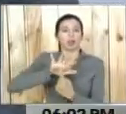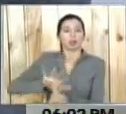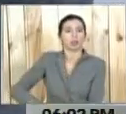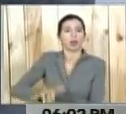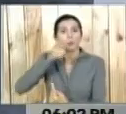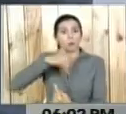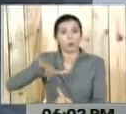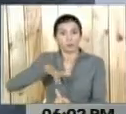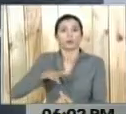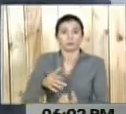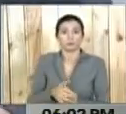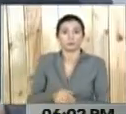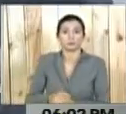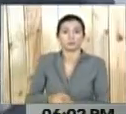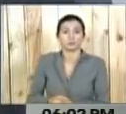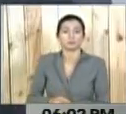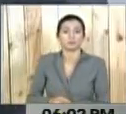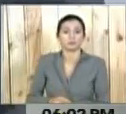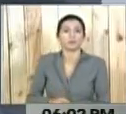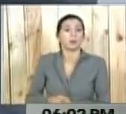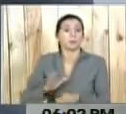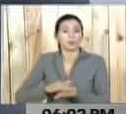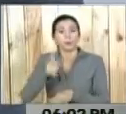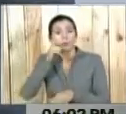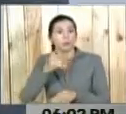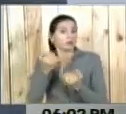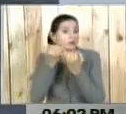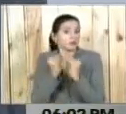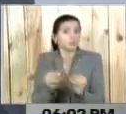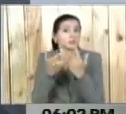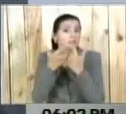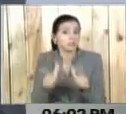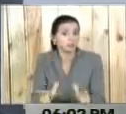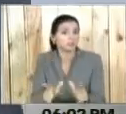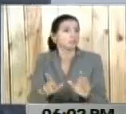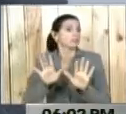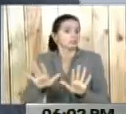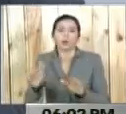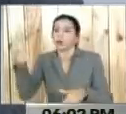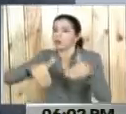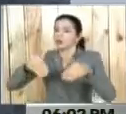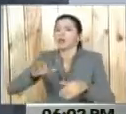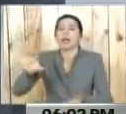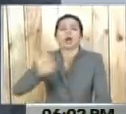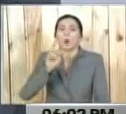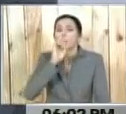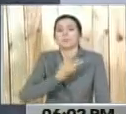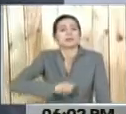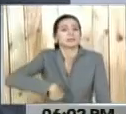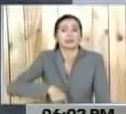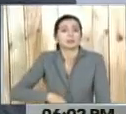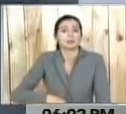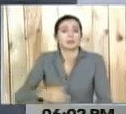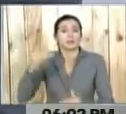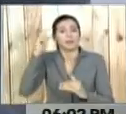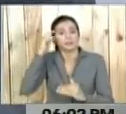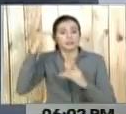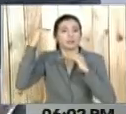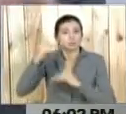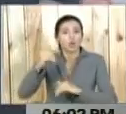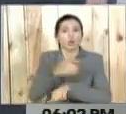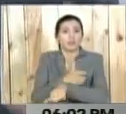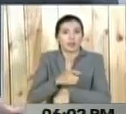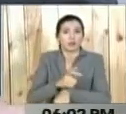manera mayoritaria, libertaria y autónoma e independiente por un presidente de la República que tiene un periodo que debe cumplir, a menos